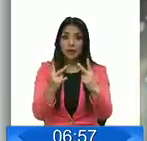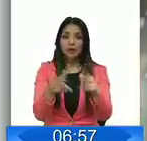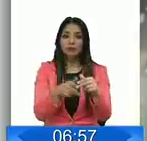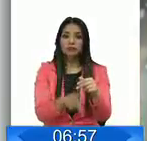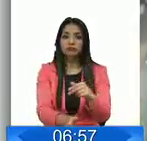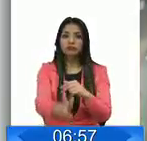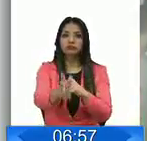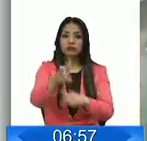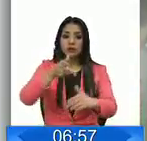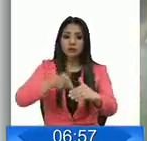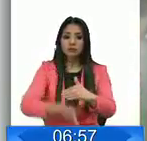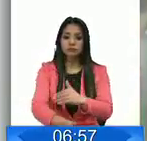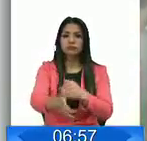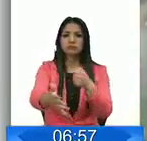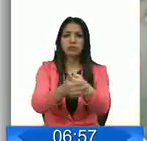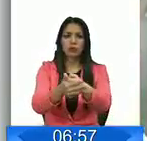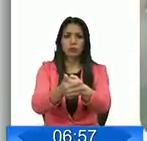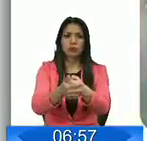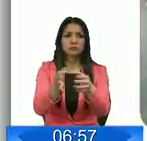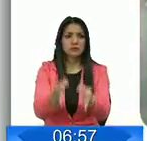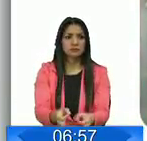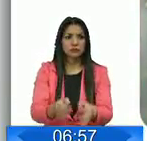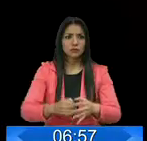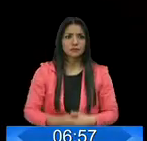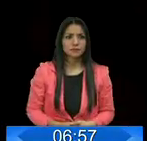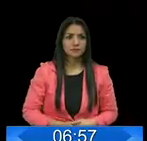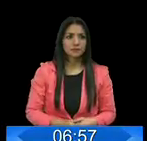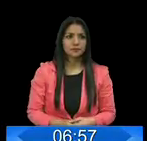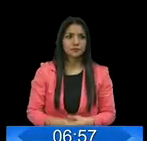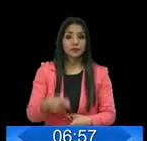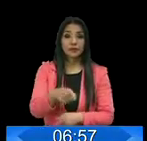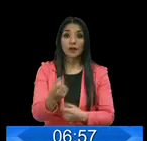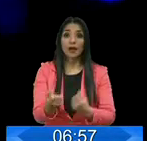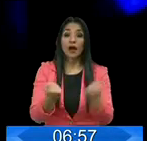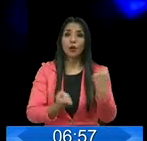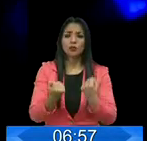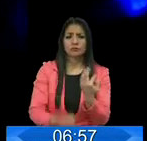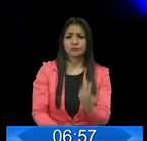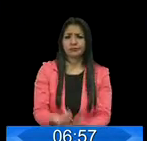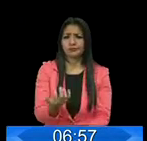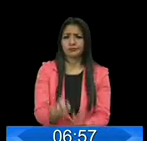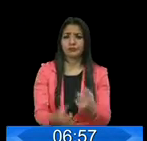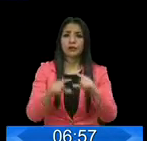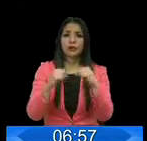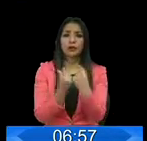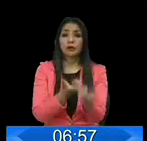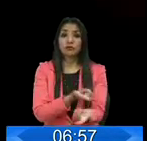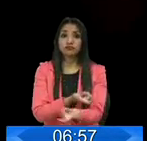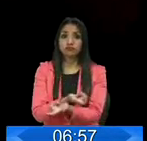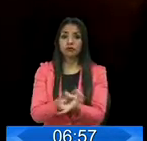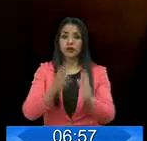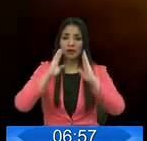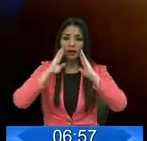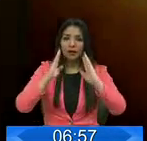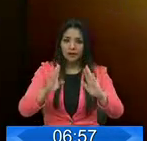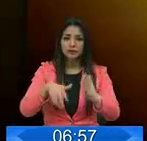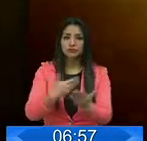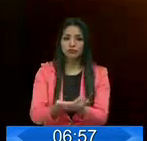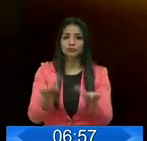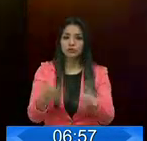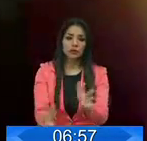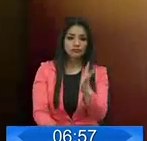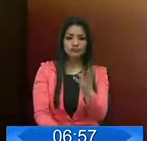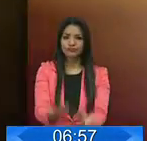desnivel y chocó contra el mismo. Producto de este impacto, este auto se incendió. Personal del Cuerpo de Bomberos acudió al lugar para apagar las llamas